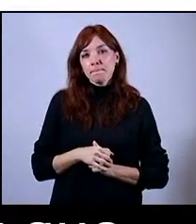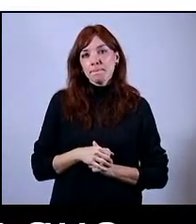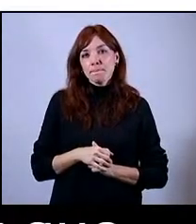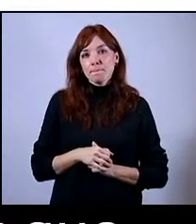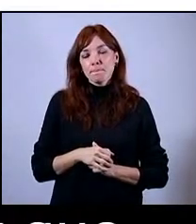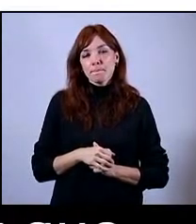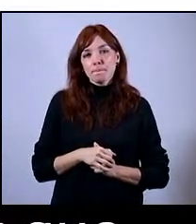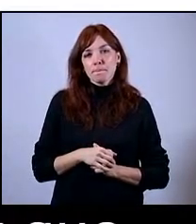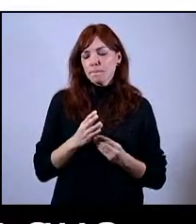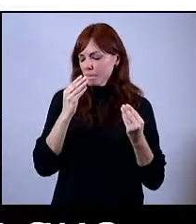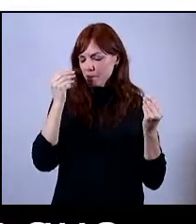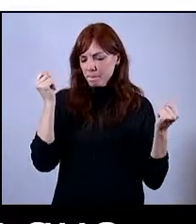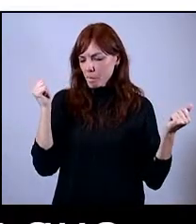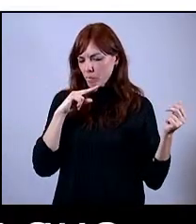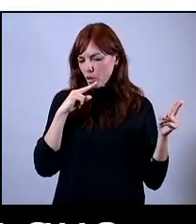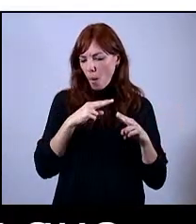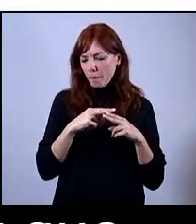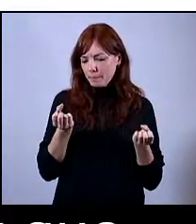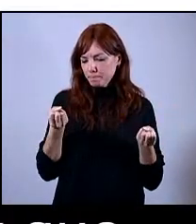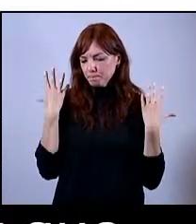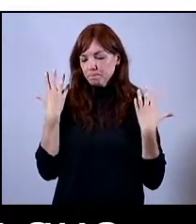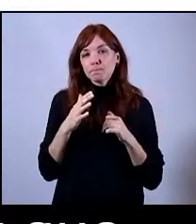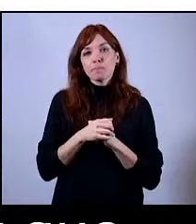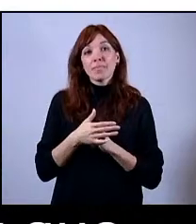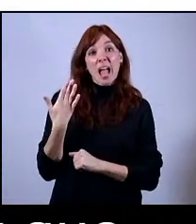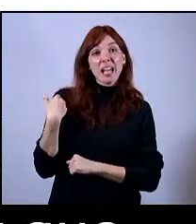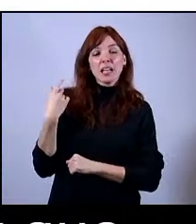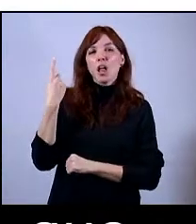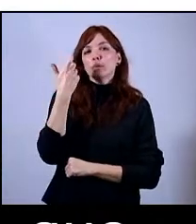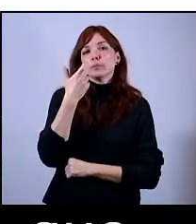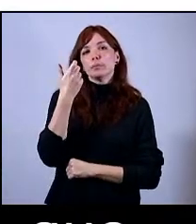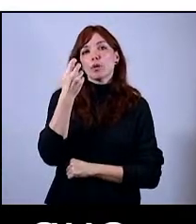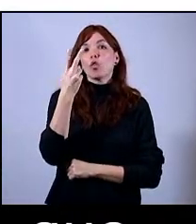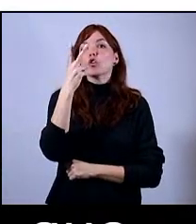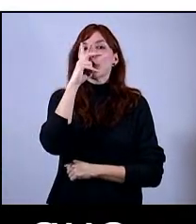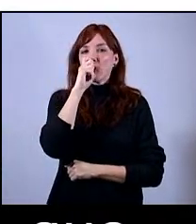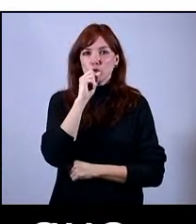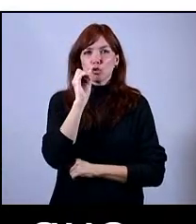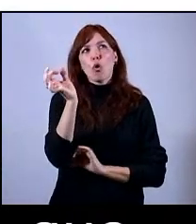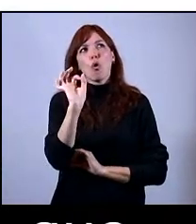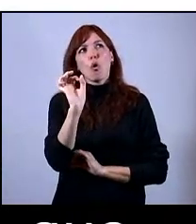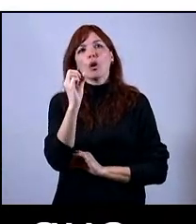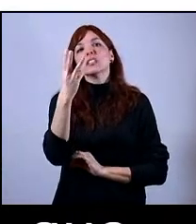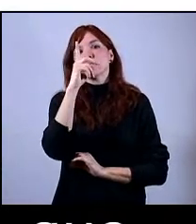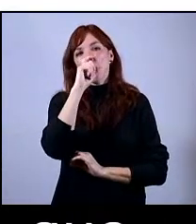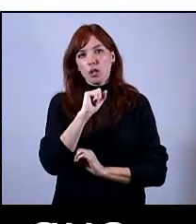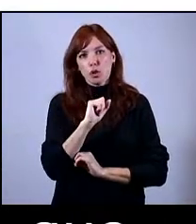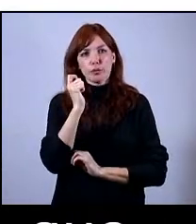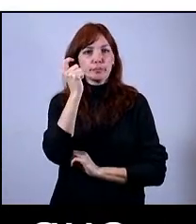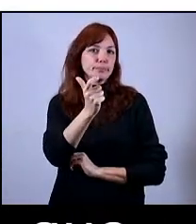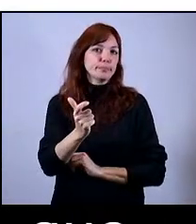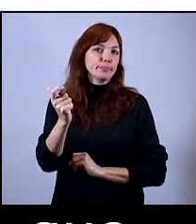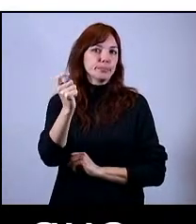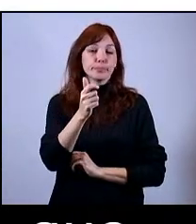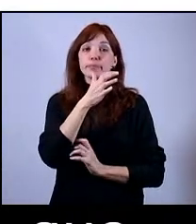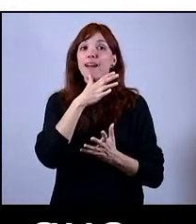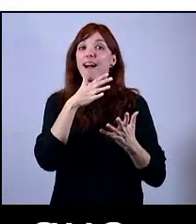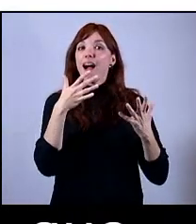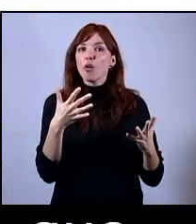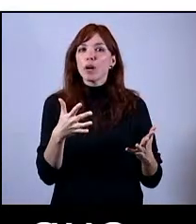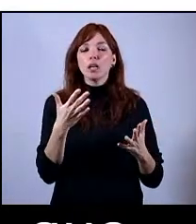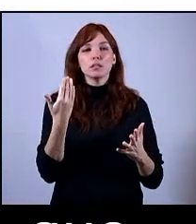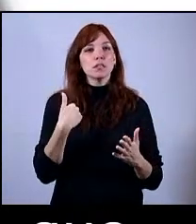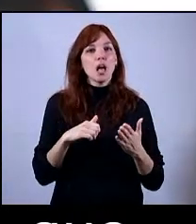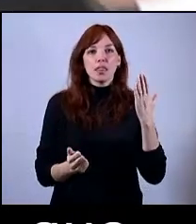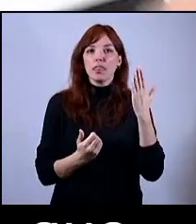no recuerdo ahora el nombre, que tardaba 2 años de mínimo, 2, 3, y ahora estamos al día.